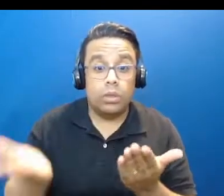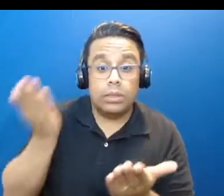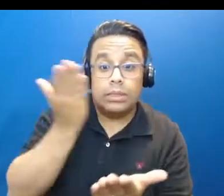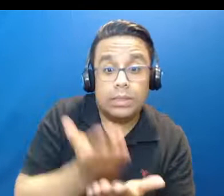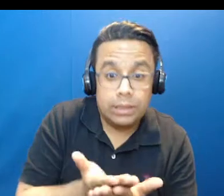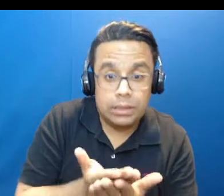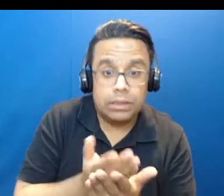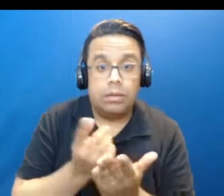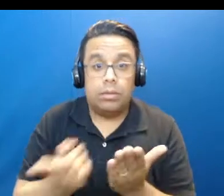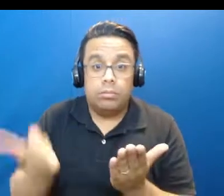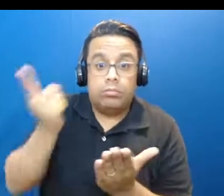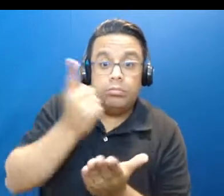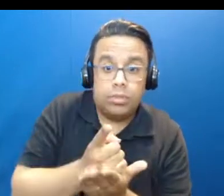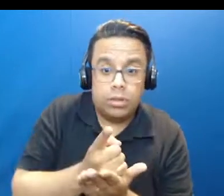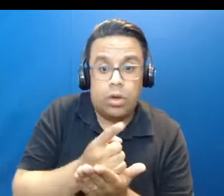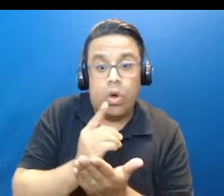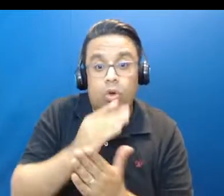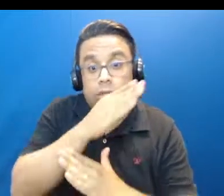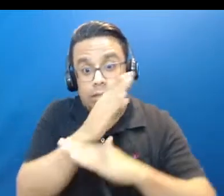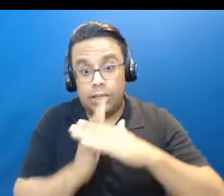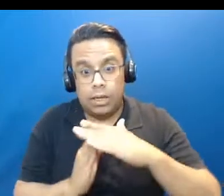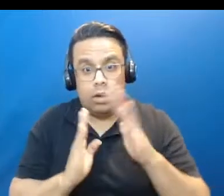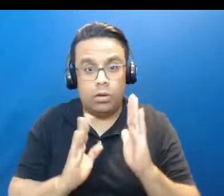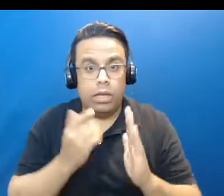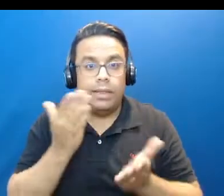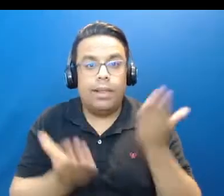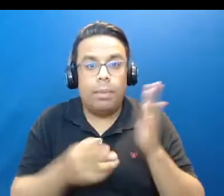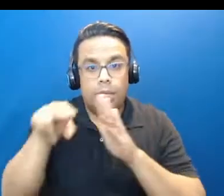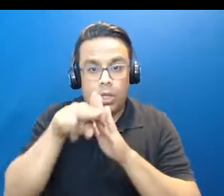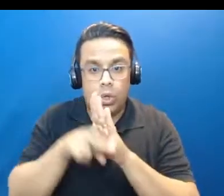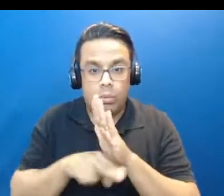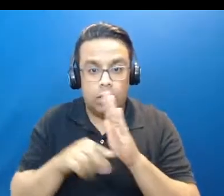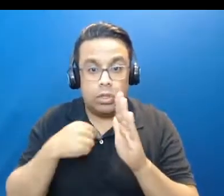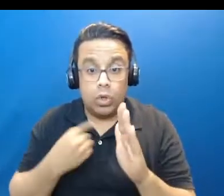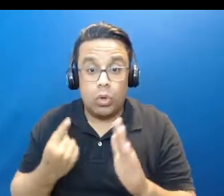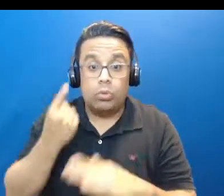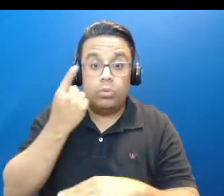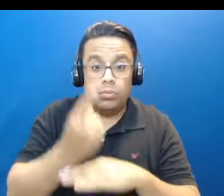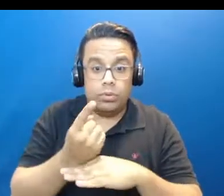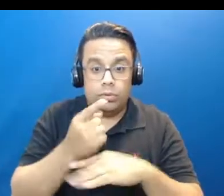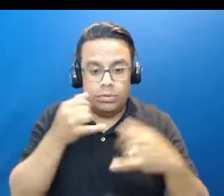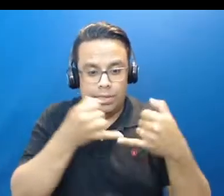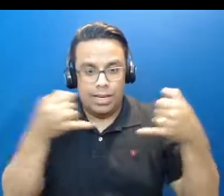centrado, dependiendo de la norma. Yo voy a dejarlo encima y centrado.